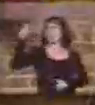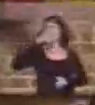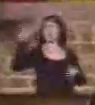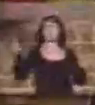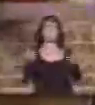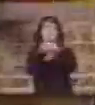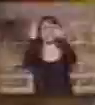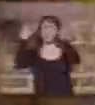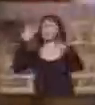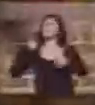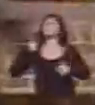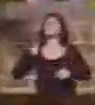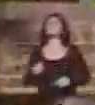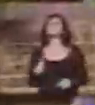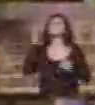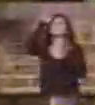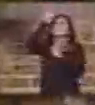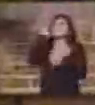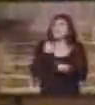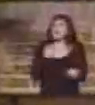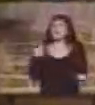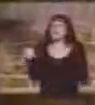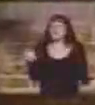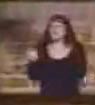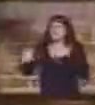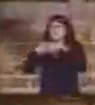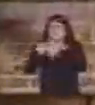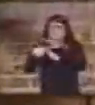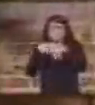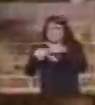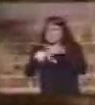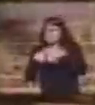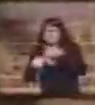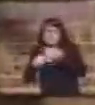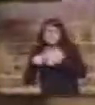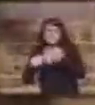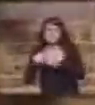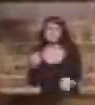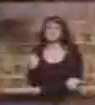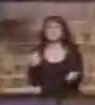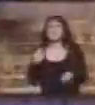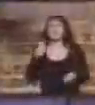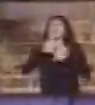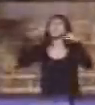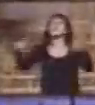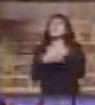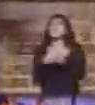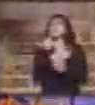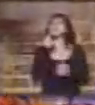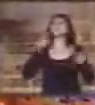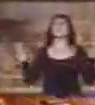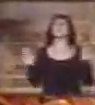de sus ataques con ensaña. Que pretenden estos tipos, grita España.